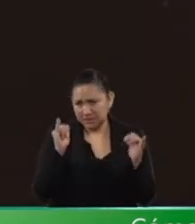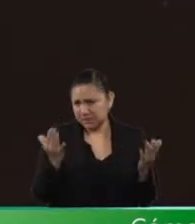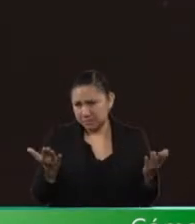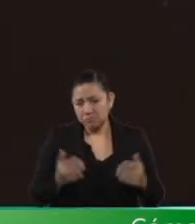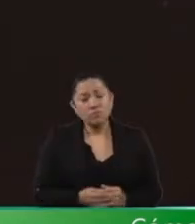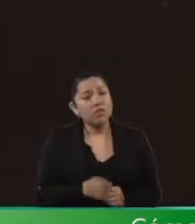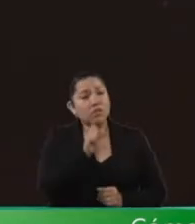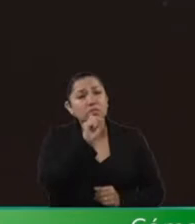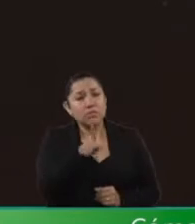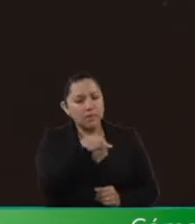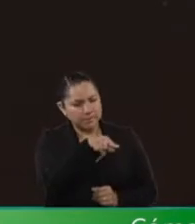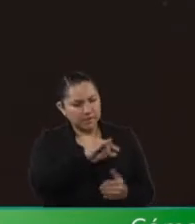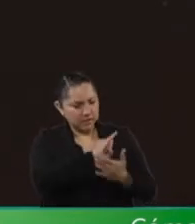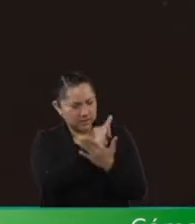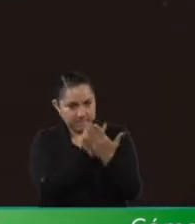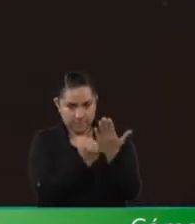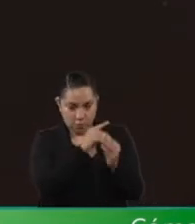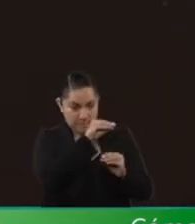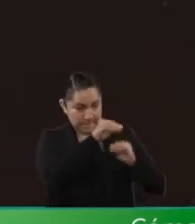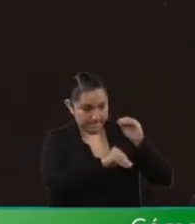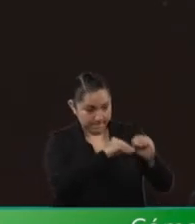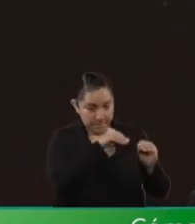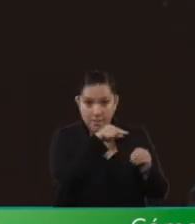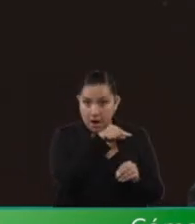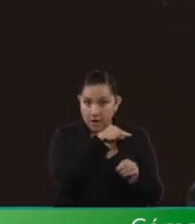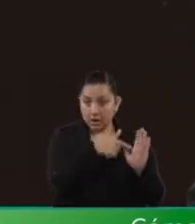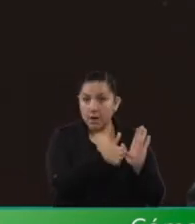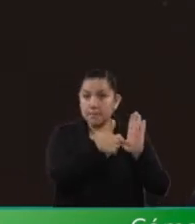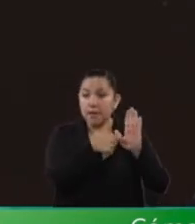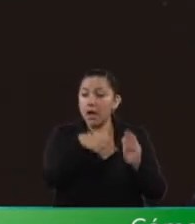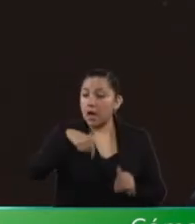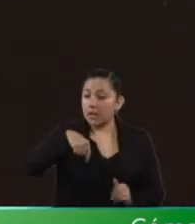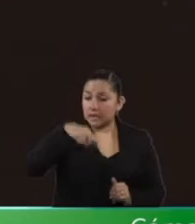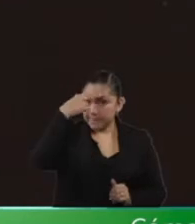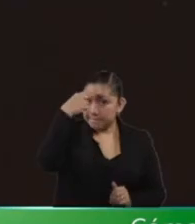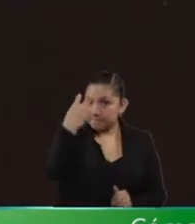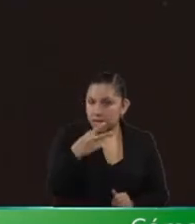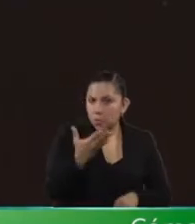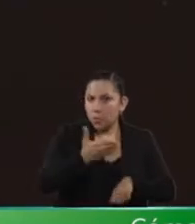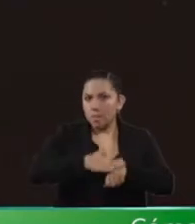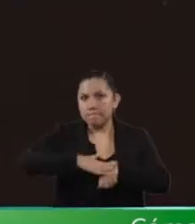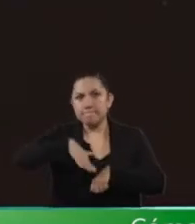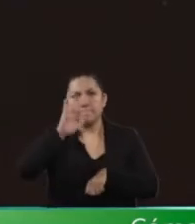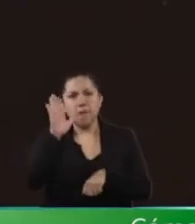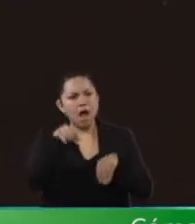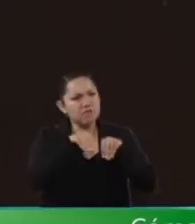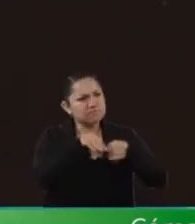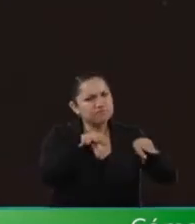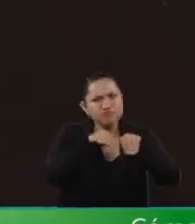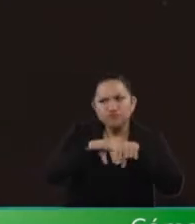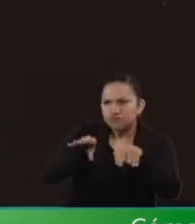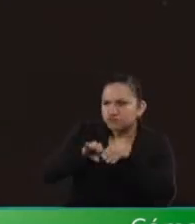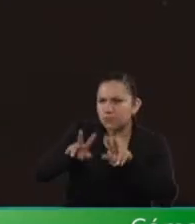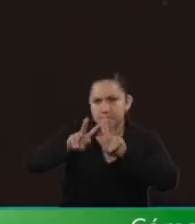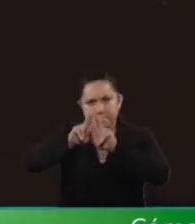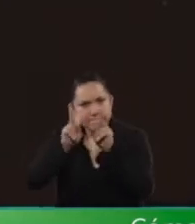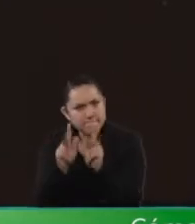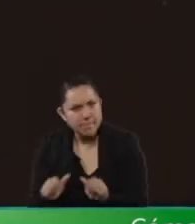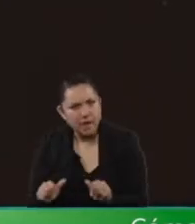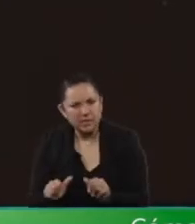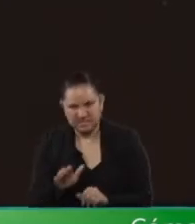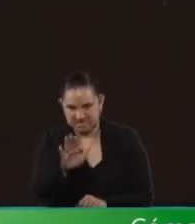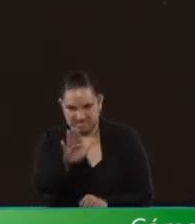impulsado el valor de la paz. ¿Paz en dónde? ¿Paz